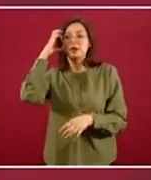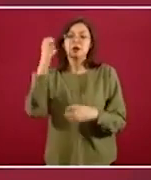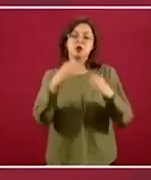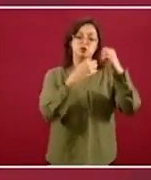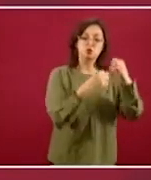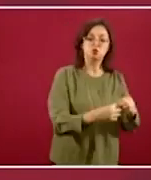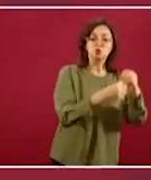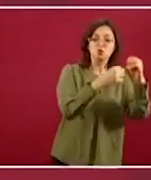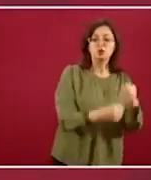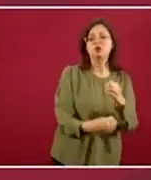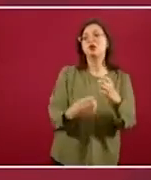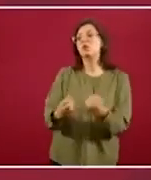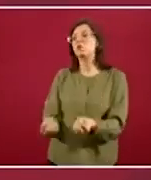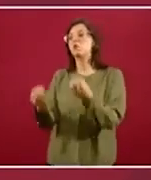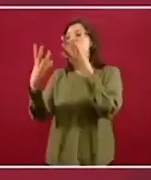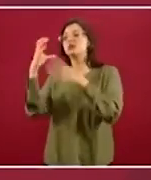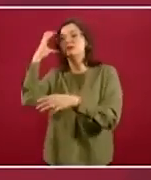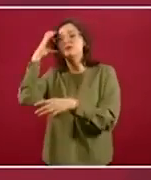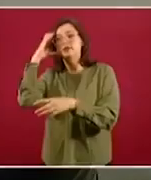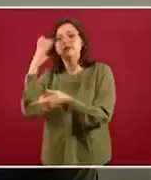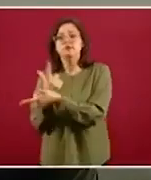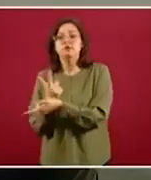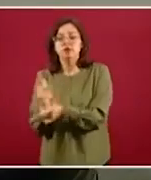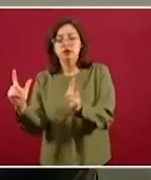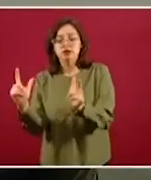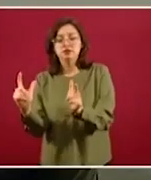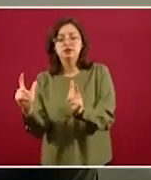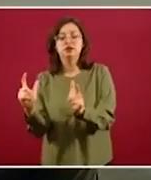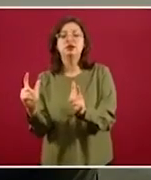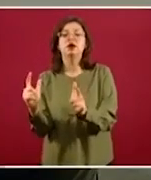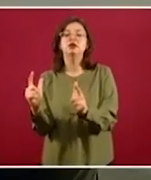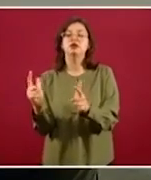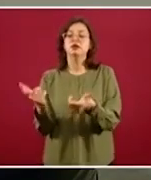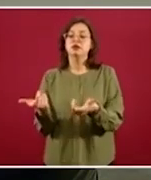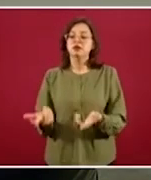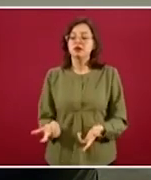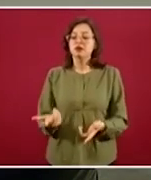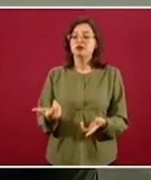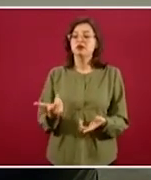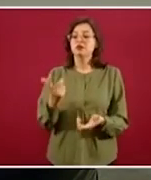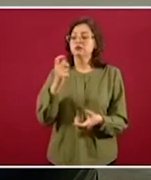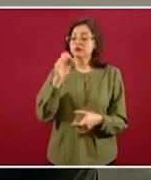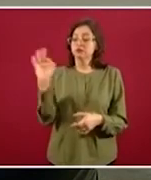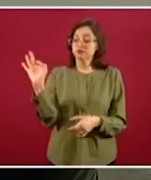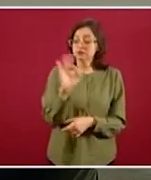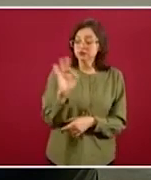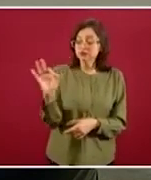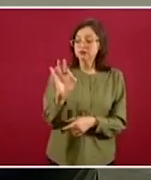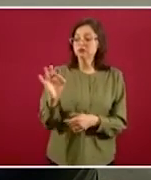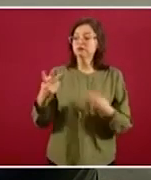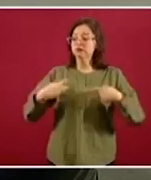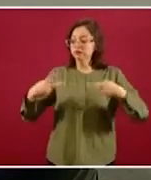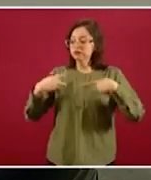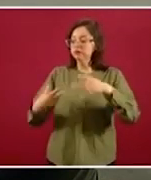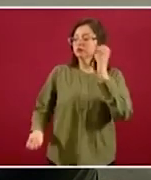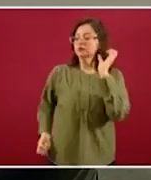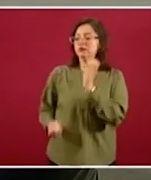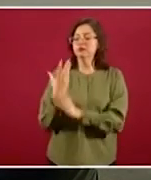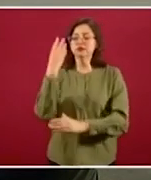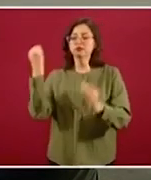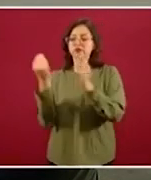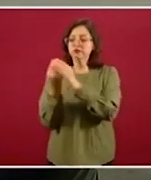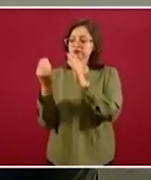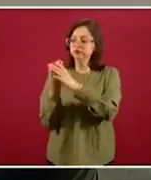disponibles, proyectar las necesidades de una nueva capacitación a nuevo personal que podría